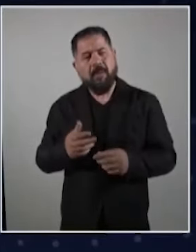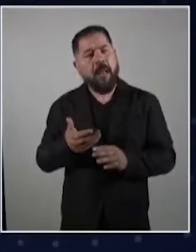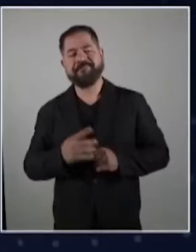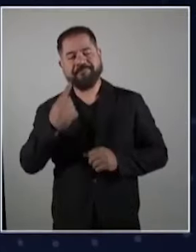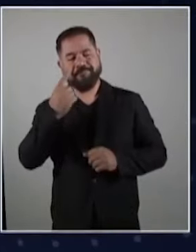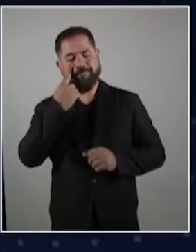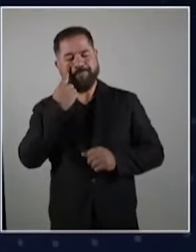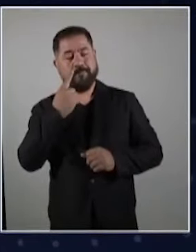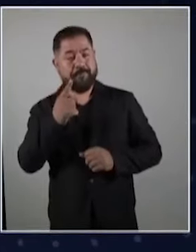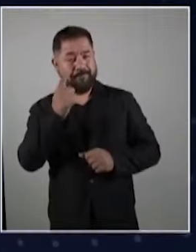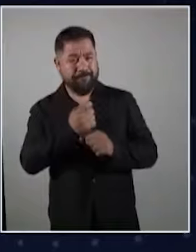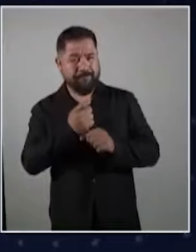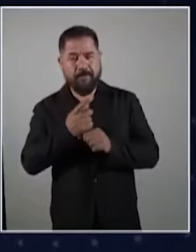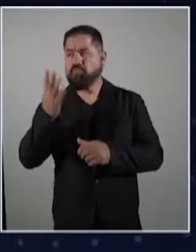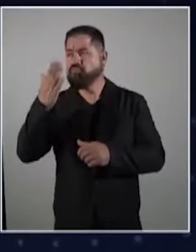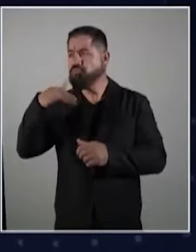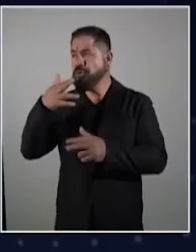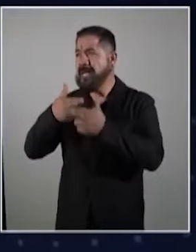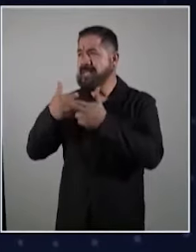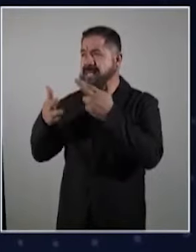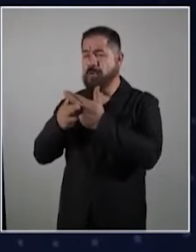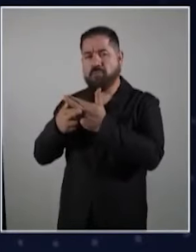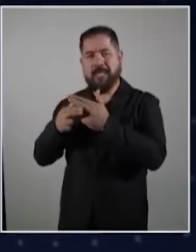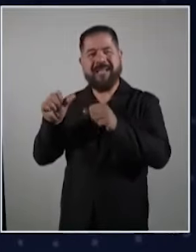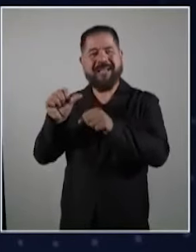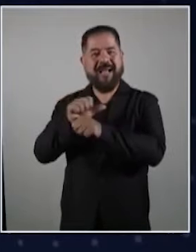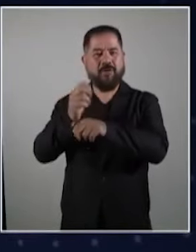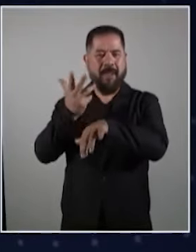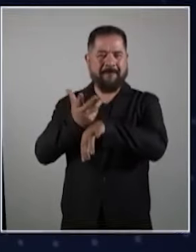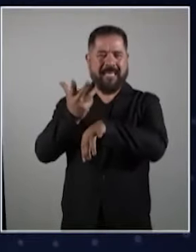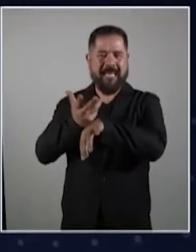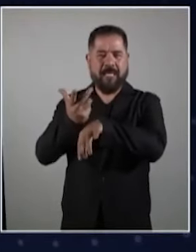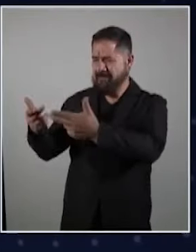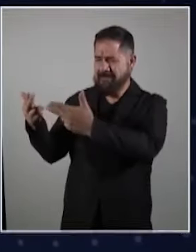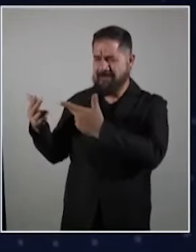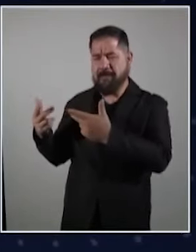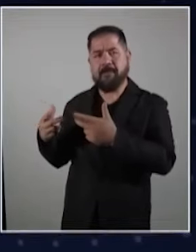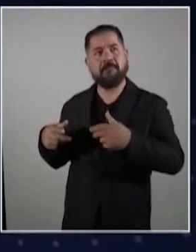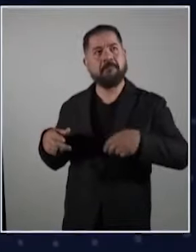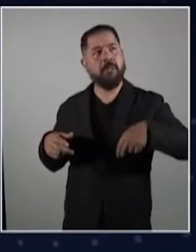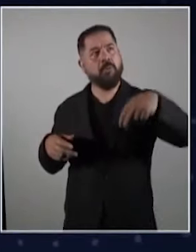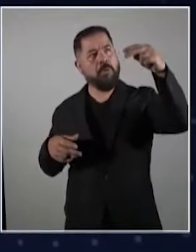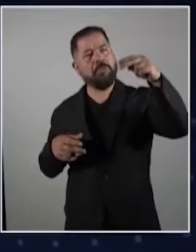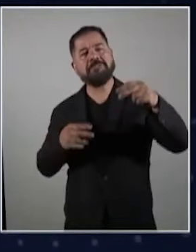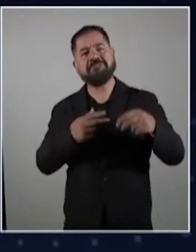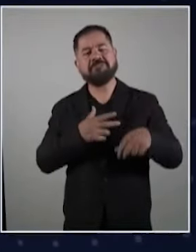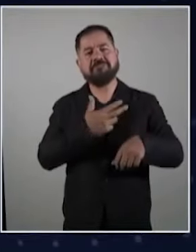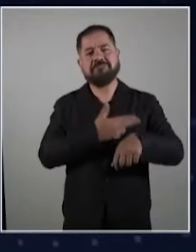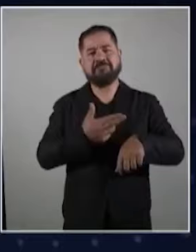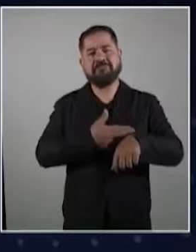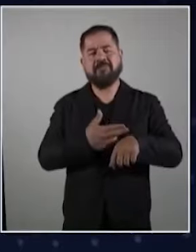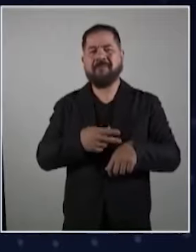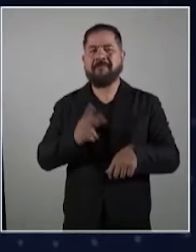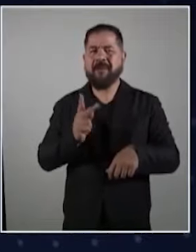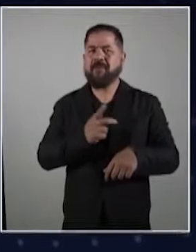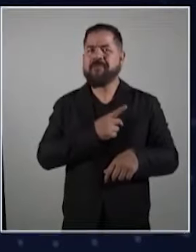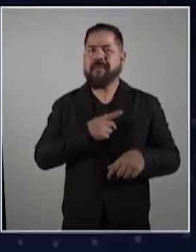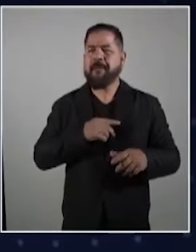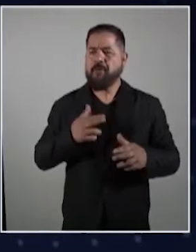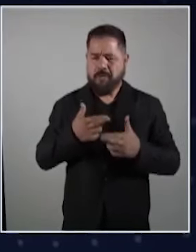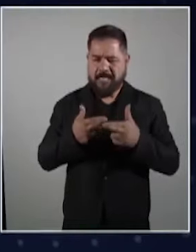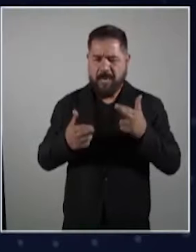es mi compromiso seguir gestionando los recursos de los carros chocolates para que lleguen a Cajeme para la pavimentación creo que tenemos que ser muy equitativos con la distribución de